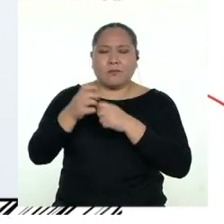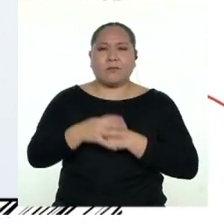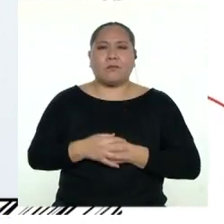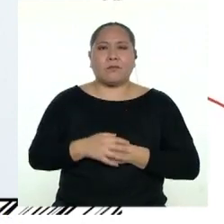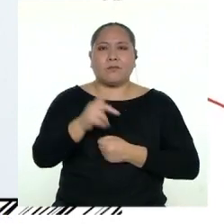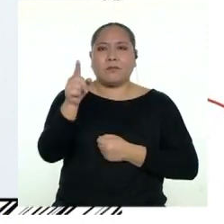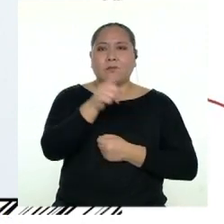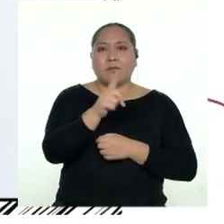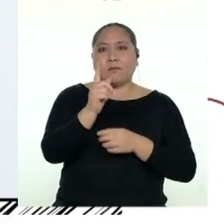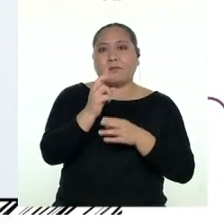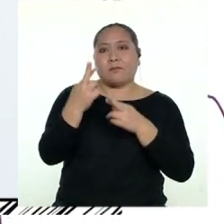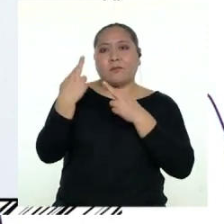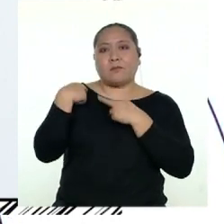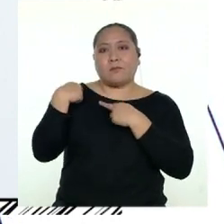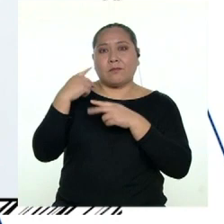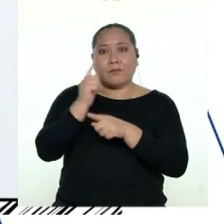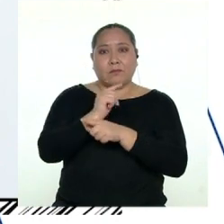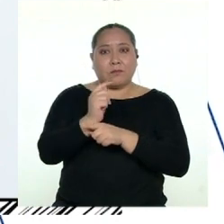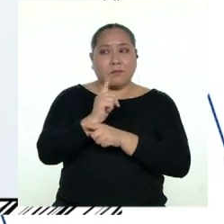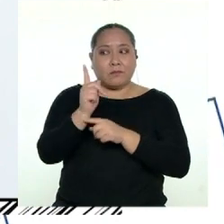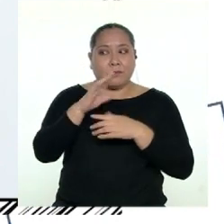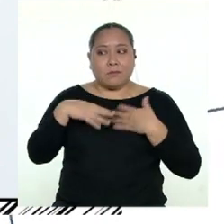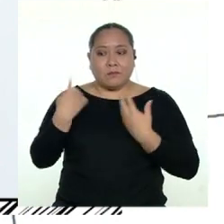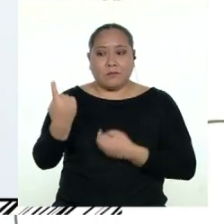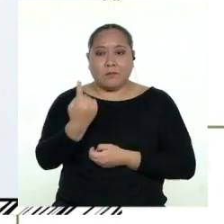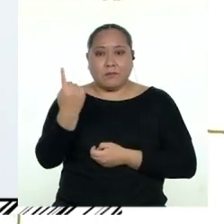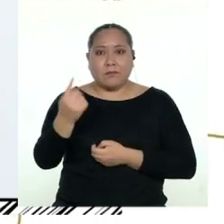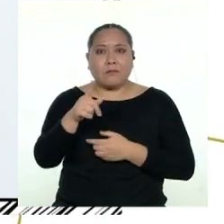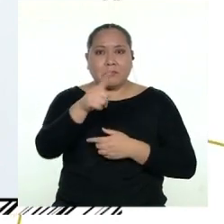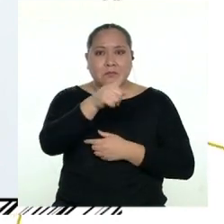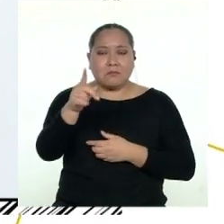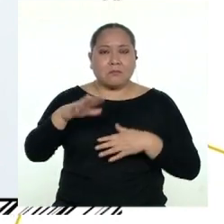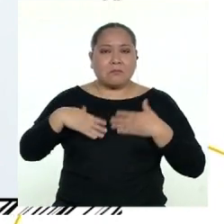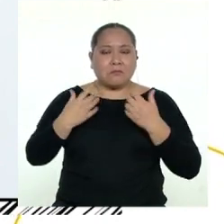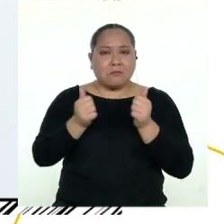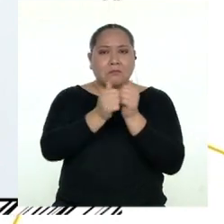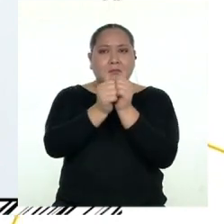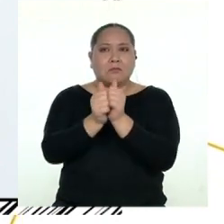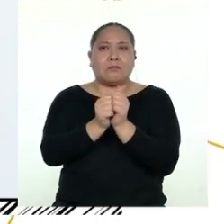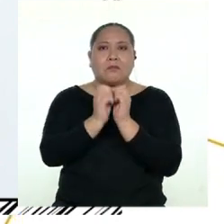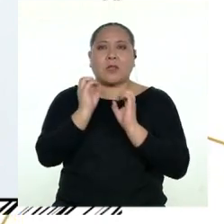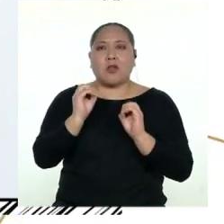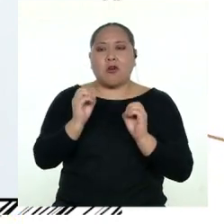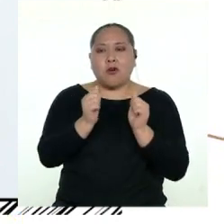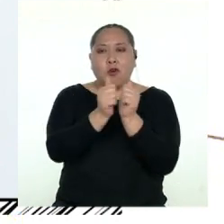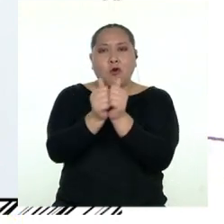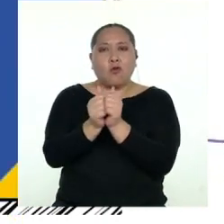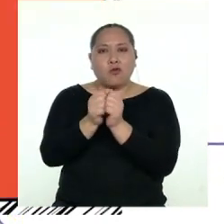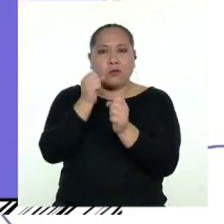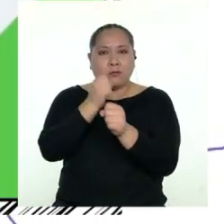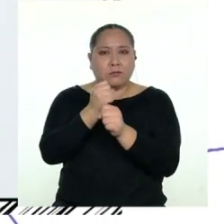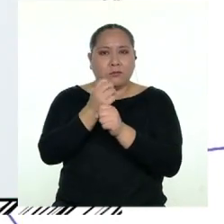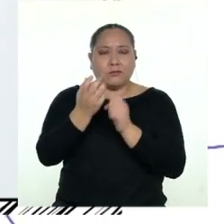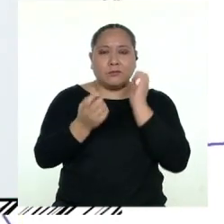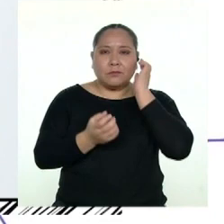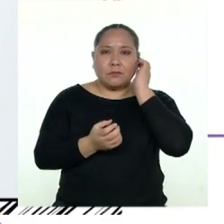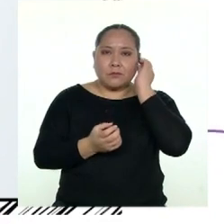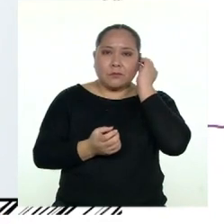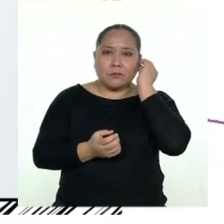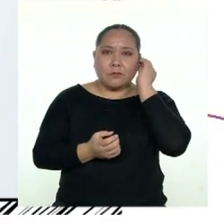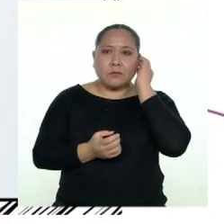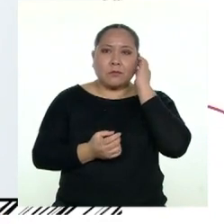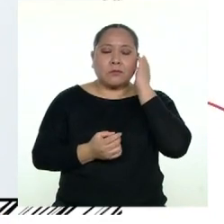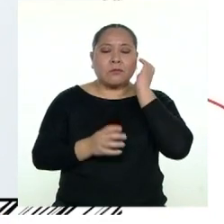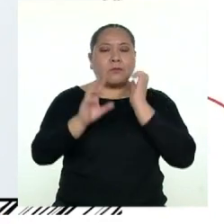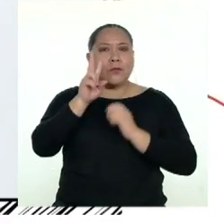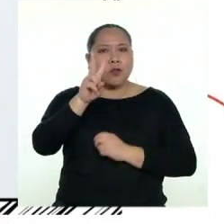Y aquellas tareas que no puedan hacer solos, pueden acompañarlos o incluso hacerlas juntos. Entre los 2